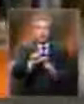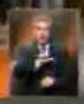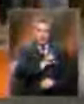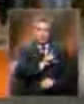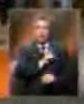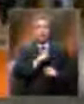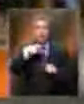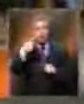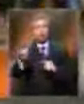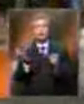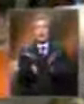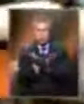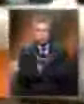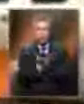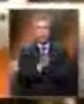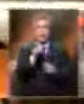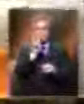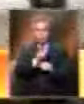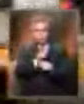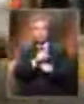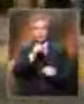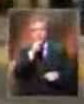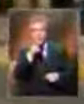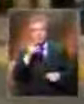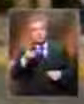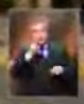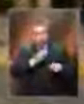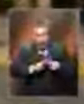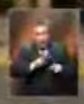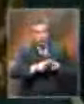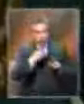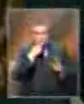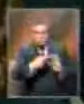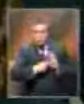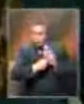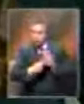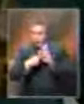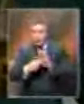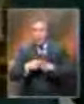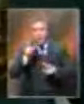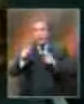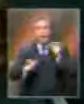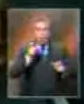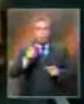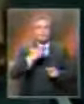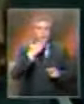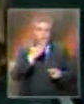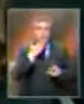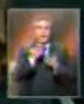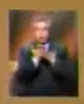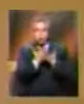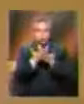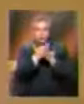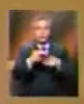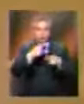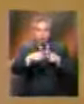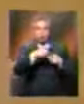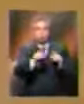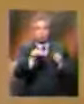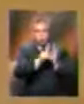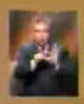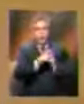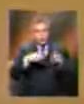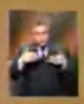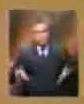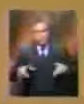profesora hacer talleres con otros profesores de ciencia y mostrarles lo que ella ha hecho. Las alumnas también hacer talleres con estudiantes de otros lugares y hacer con esto